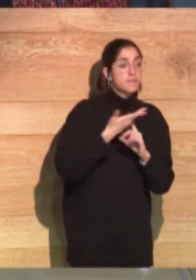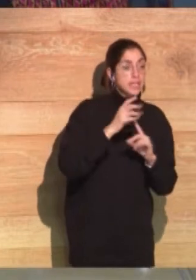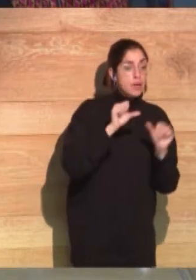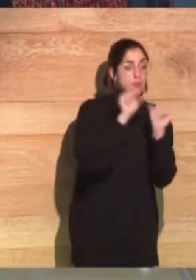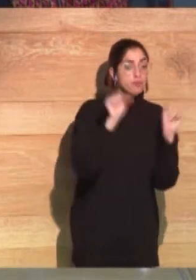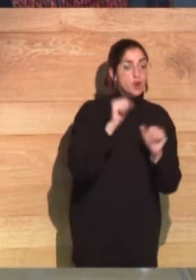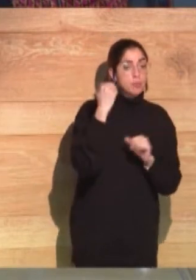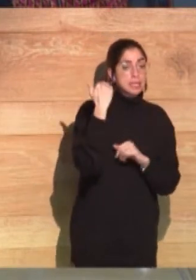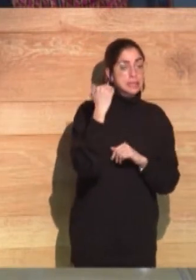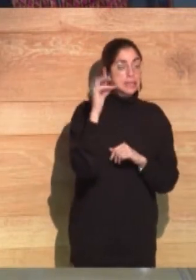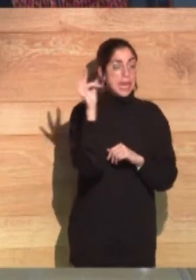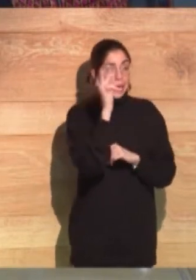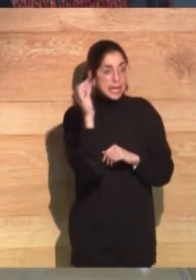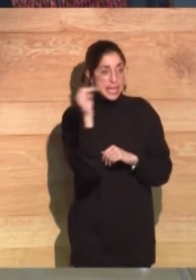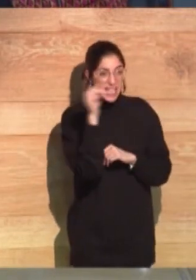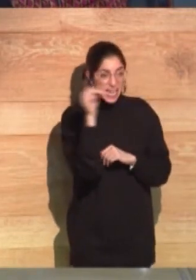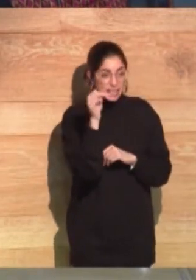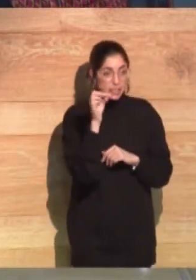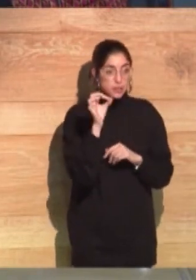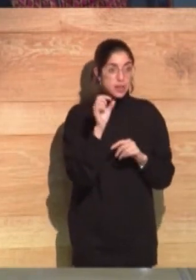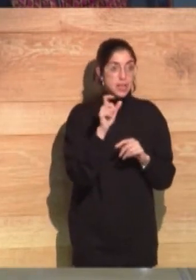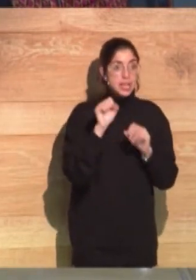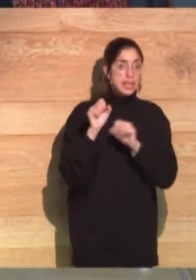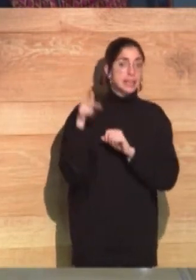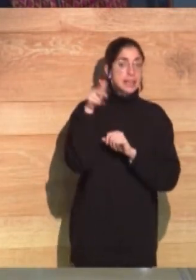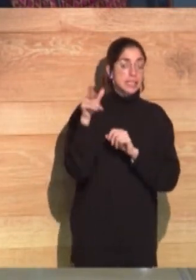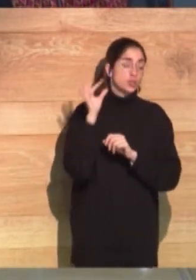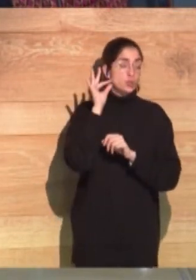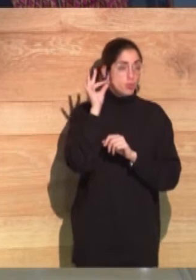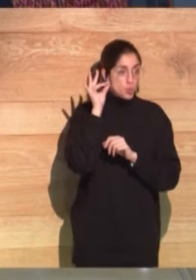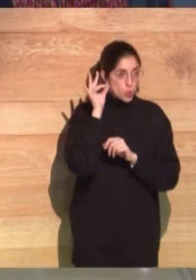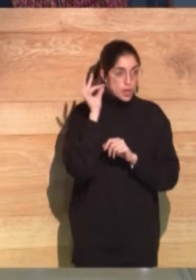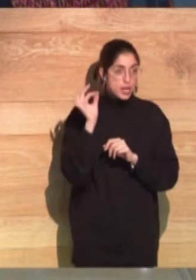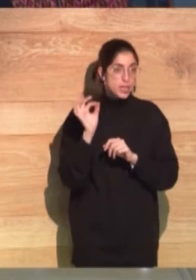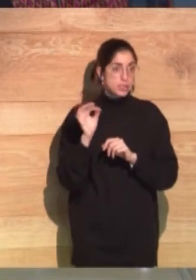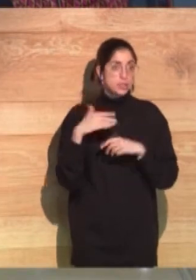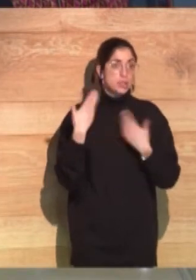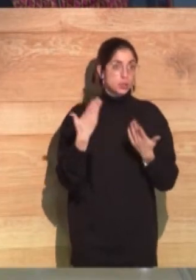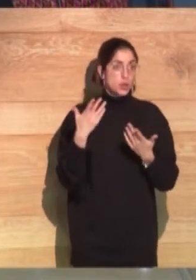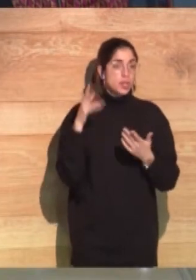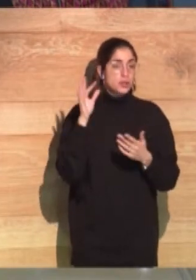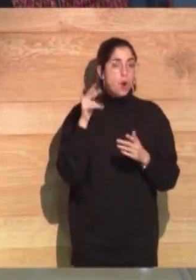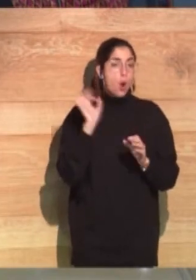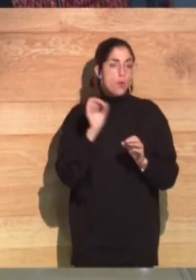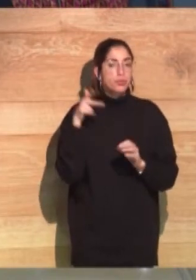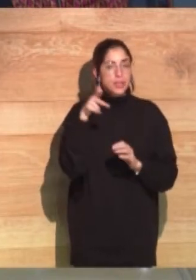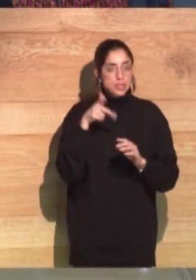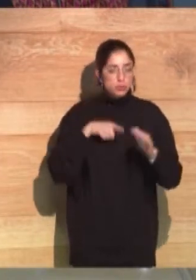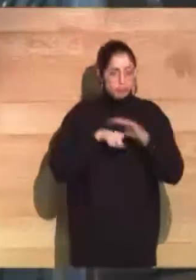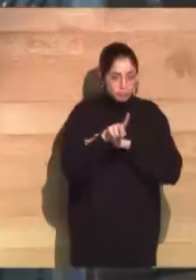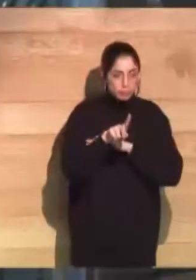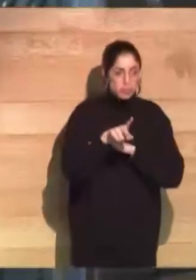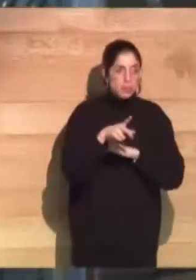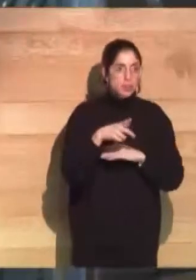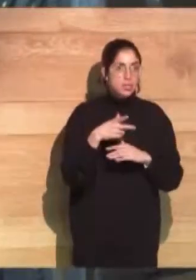derechos de las mujeres o a progresar en sus derechos, avanzar en sus derechos? Todos estos jóvenes activistas que la miran a usted, que